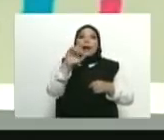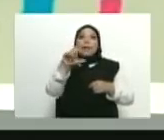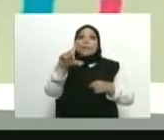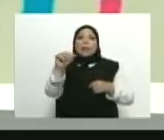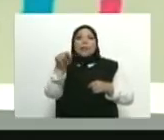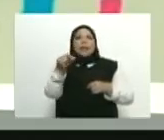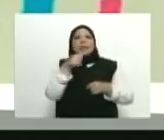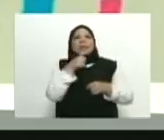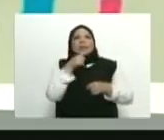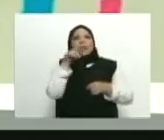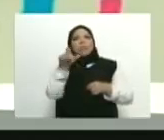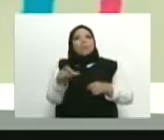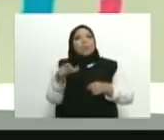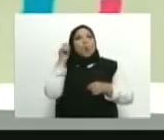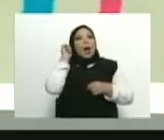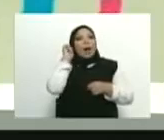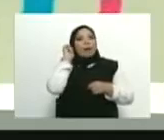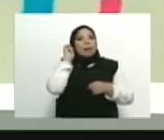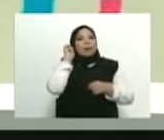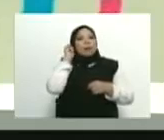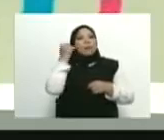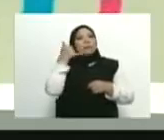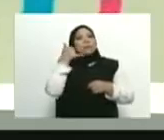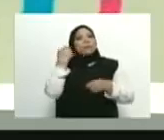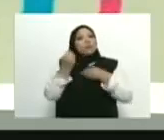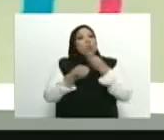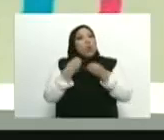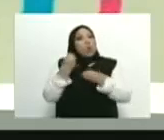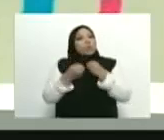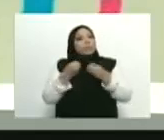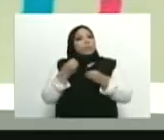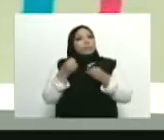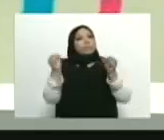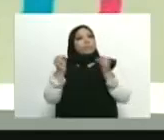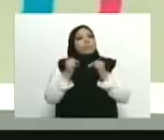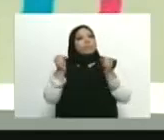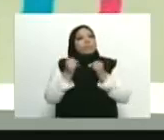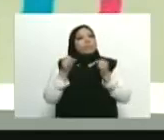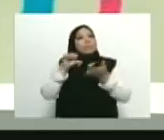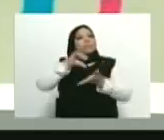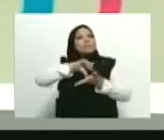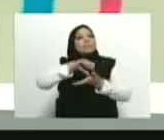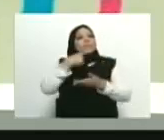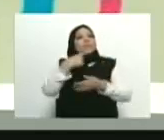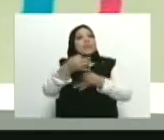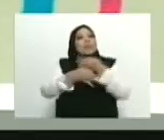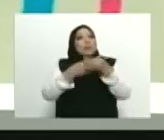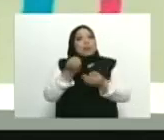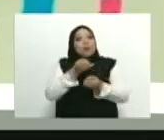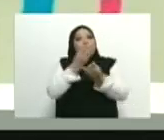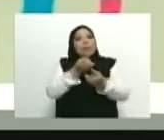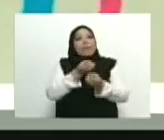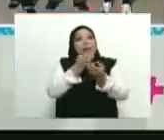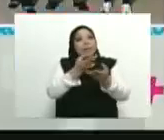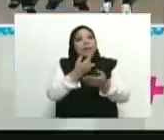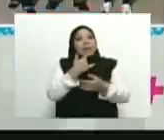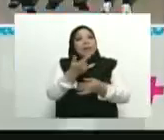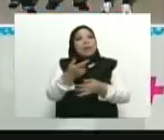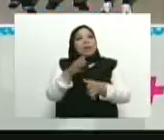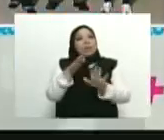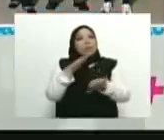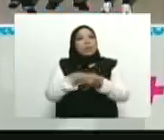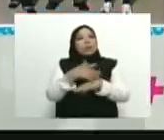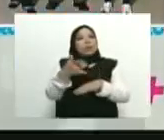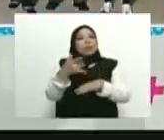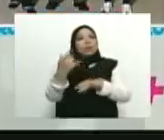Cadenas. Gabriela, ¿cómo estás tú desde la ciudad de Mérida? ¿Qué me cuentas, Gabriela? ¿Qué pasó con